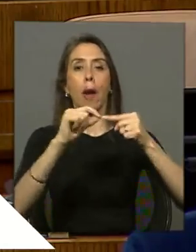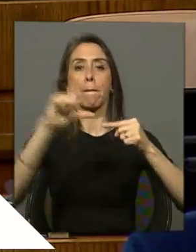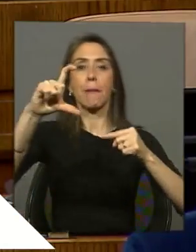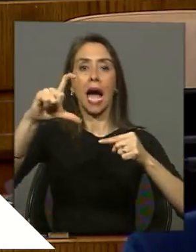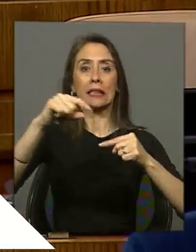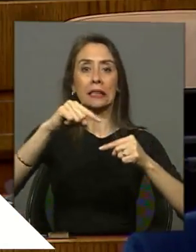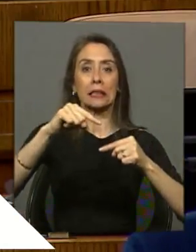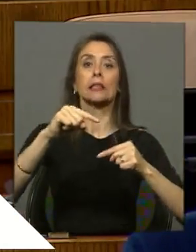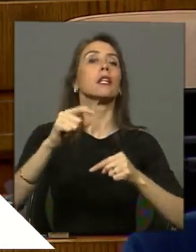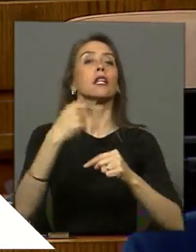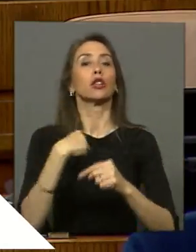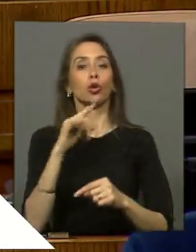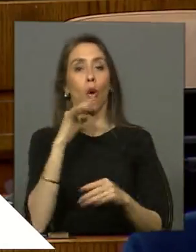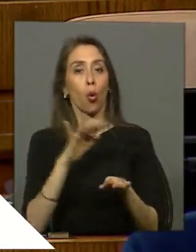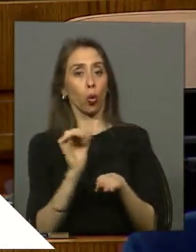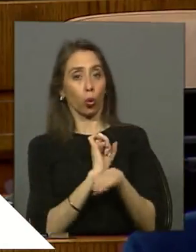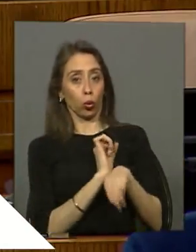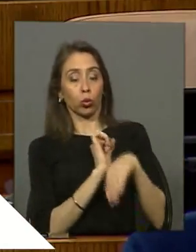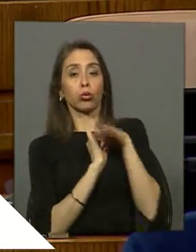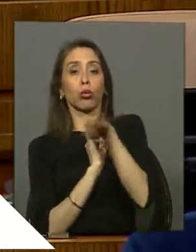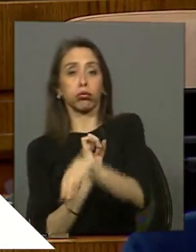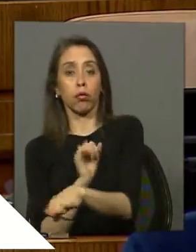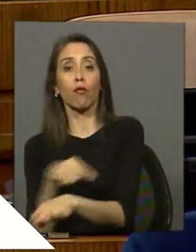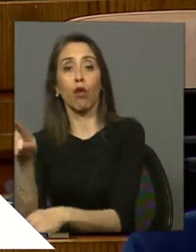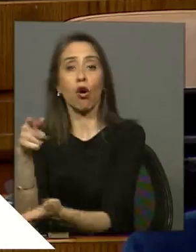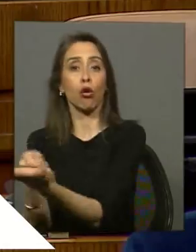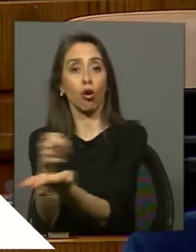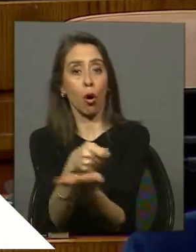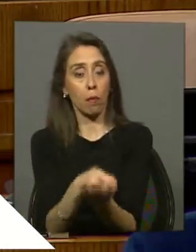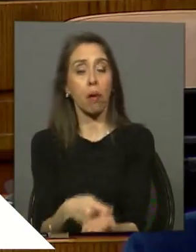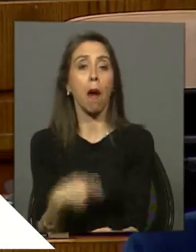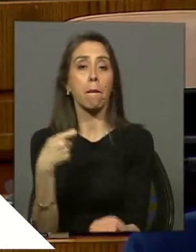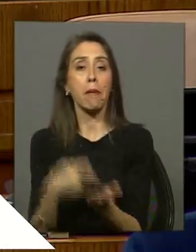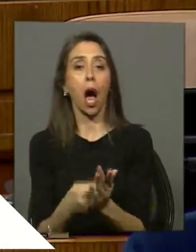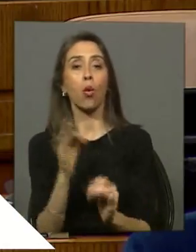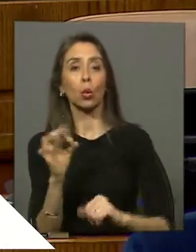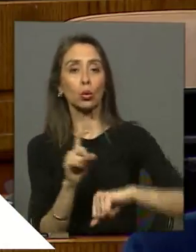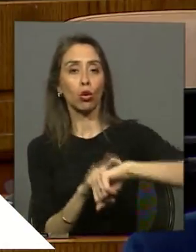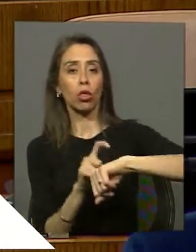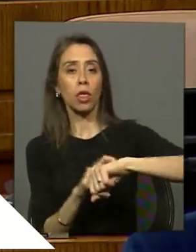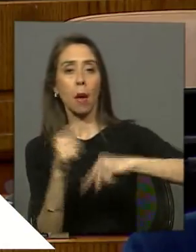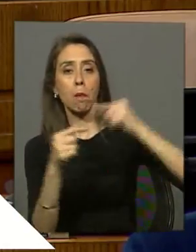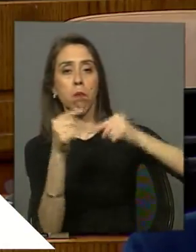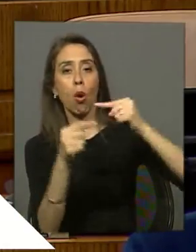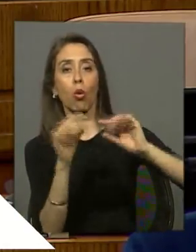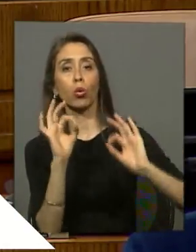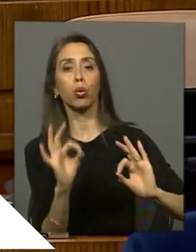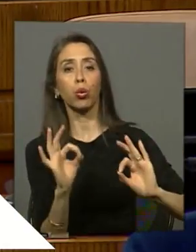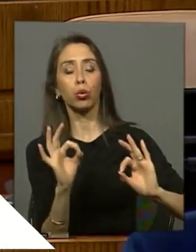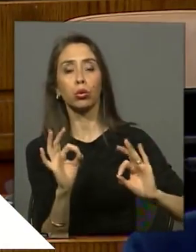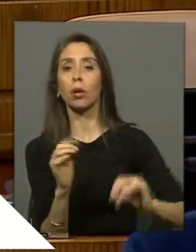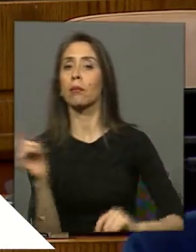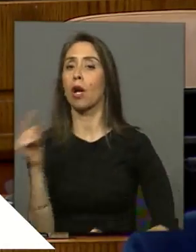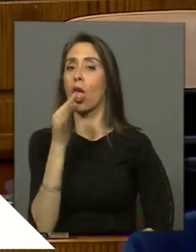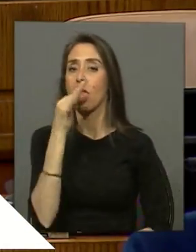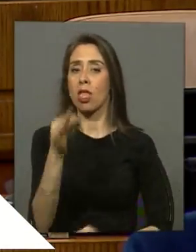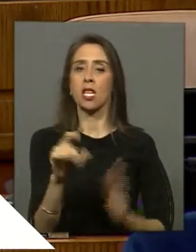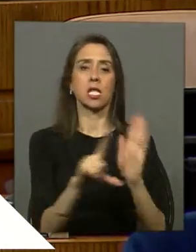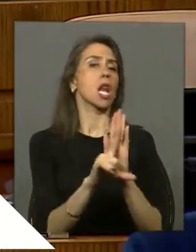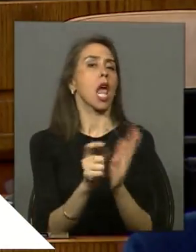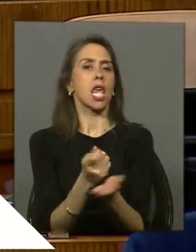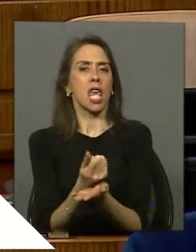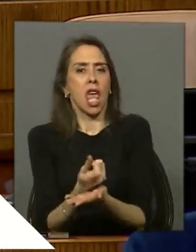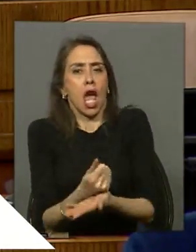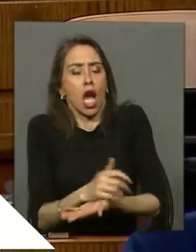consumidor que ocupa estacionamiento en el caso que haya cobro pague lo que corresponde pero decir que va a haber gratuidad me parece que simplemente